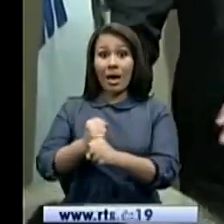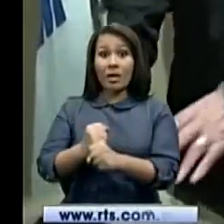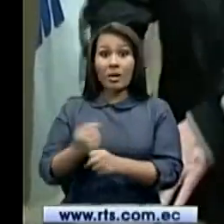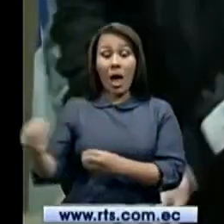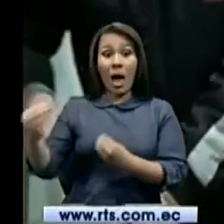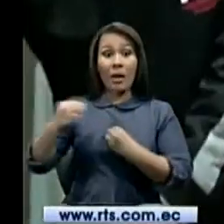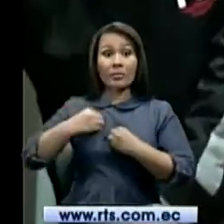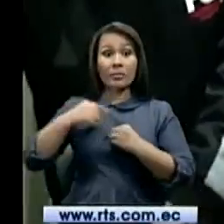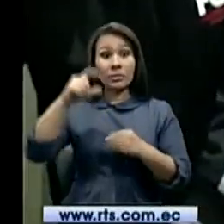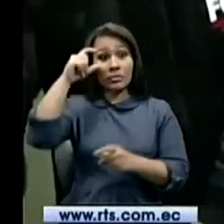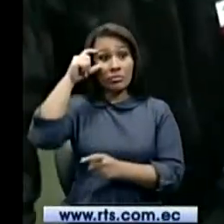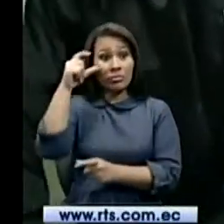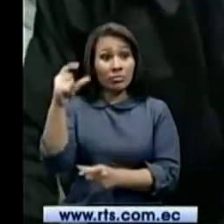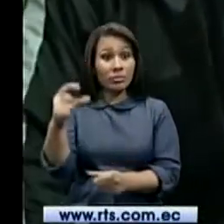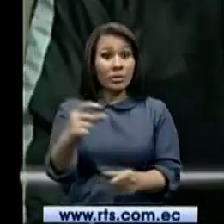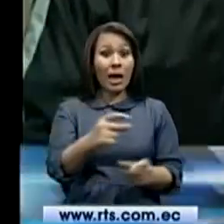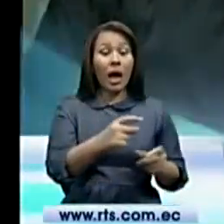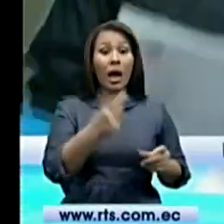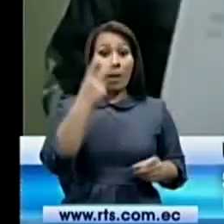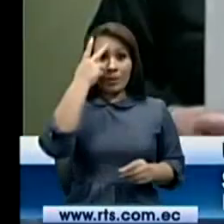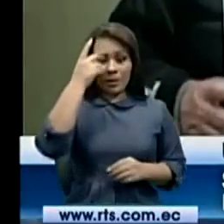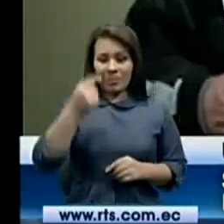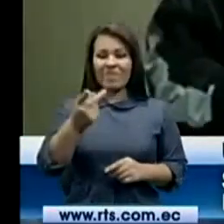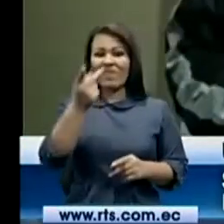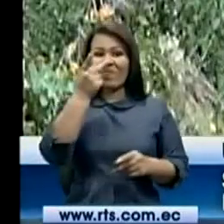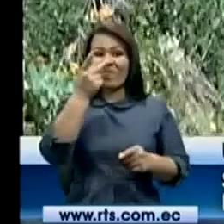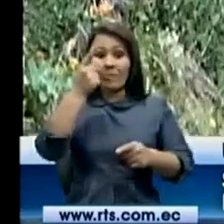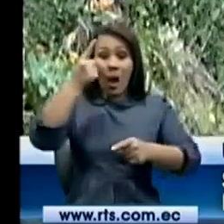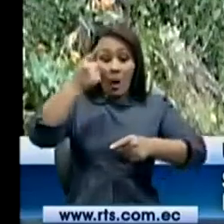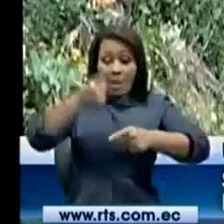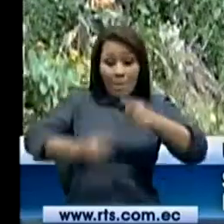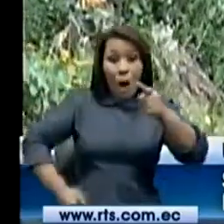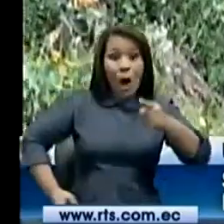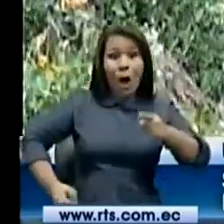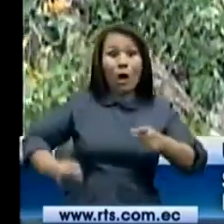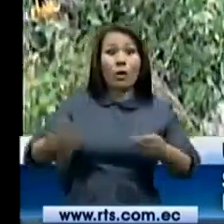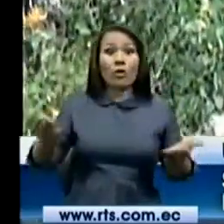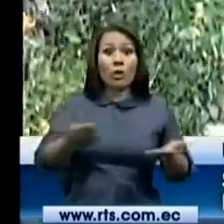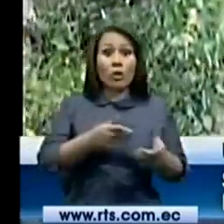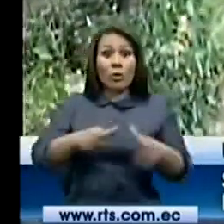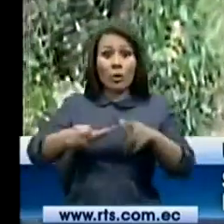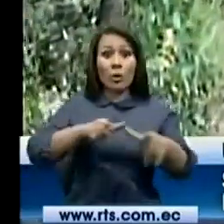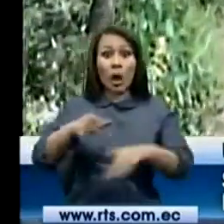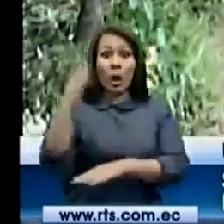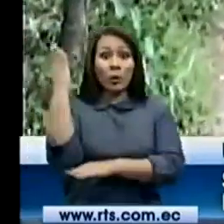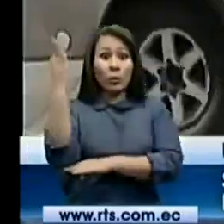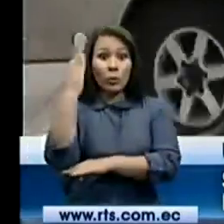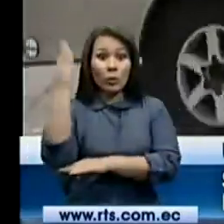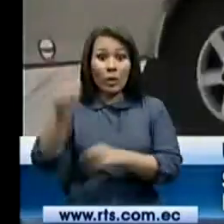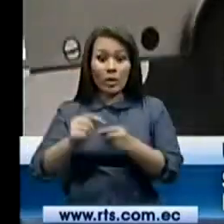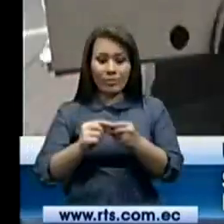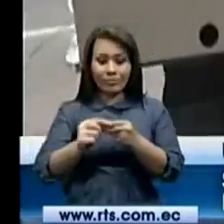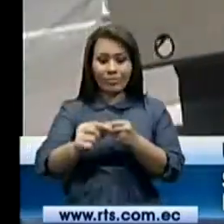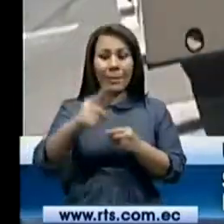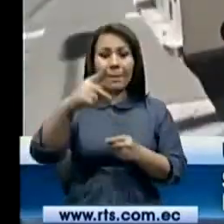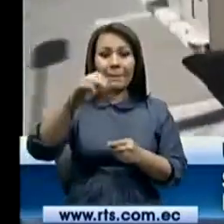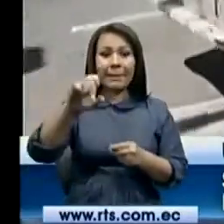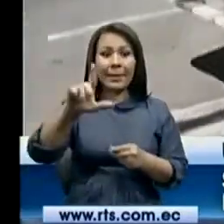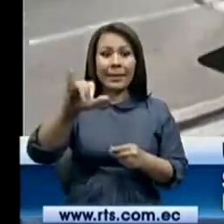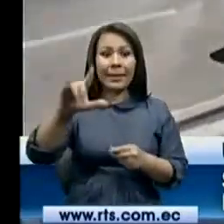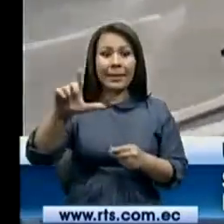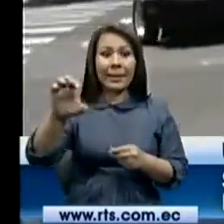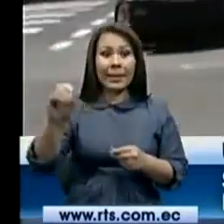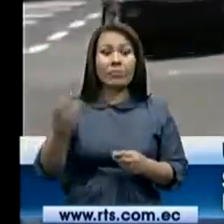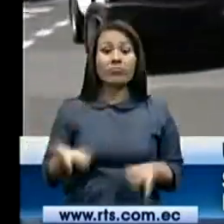el fiscal de turno, le habrían cercenado su miembro viril en el sector de García Moreno, Cantón Pelileo. Argumentan por robarle el